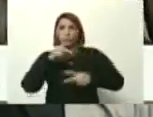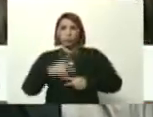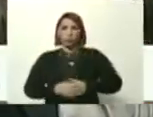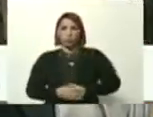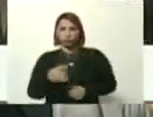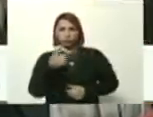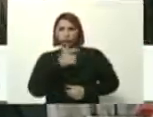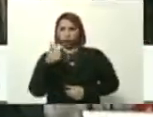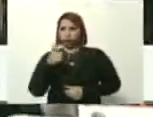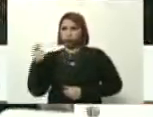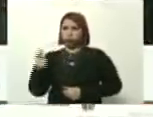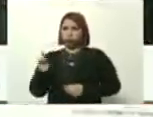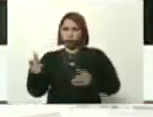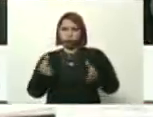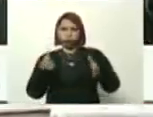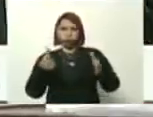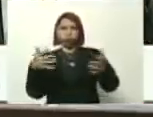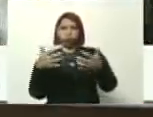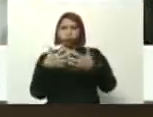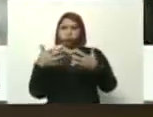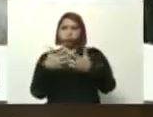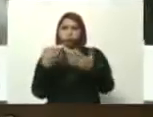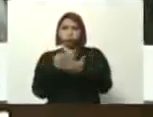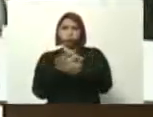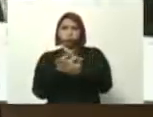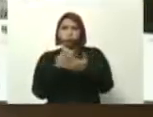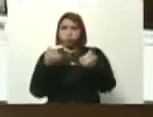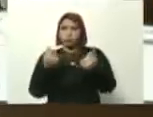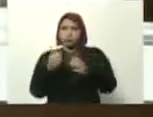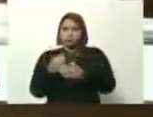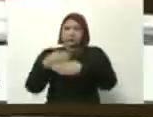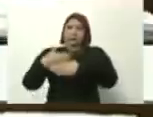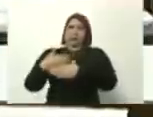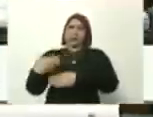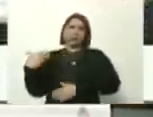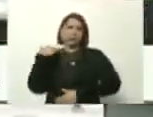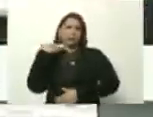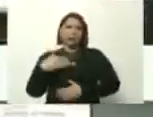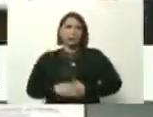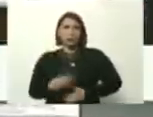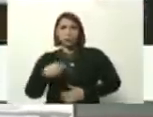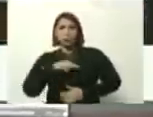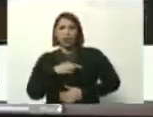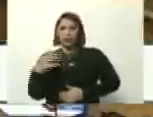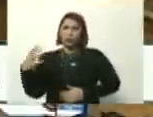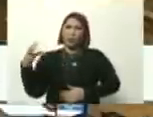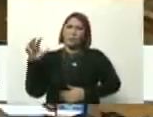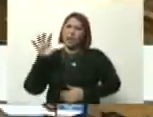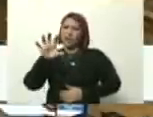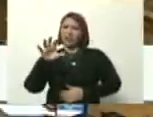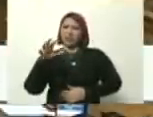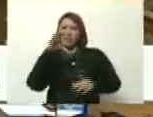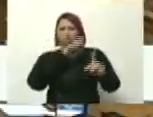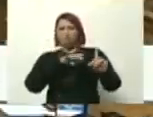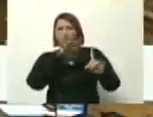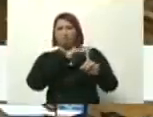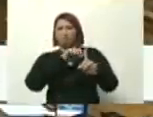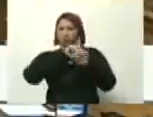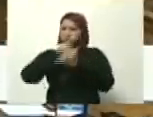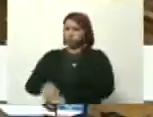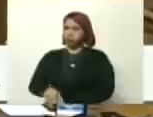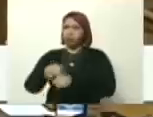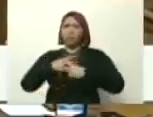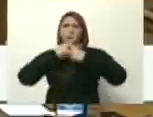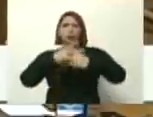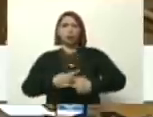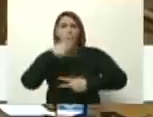por la vía de la guerra económica, de las asfixias en divisas a nuestro país, chantajear y torcer la voluntad del